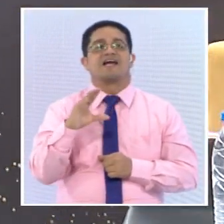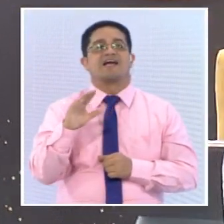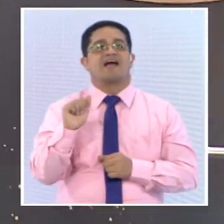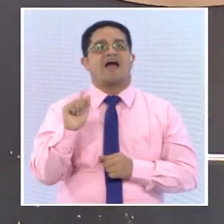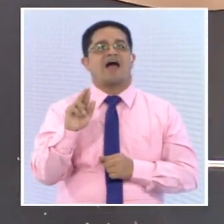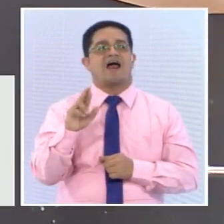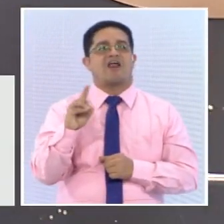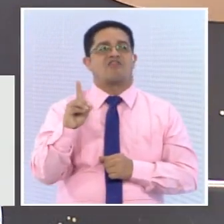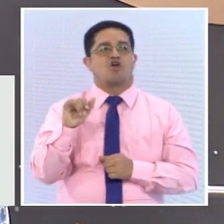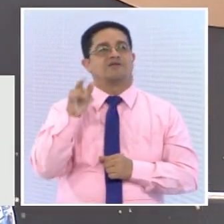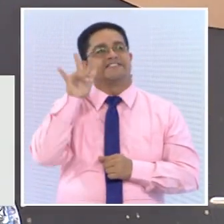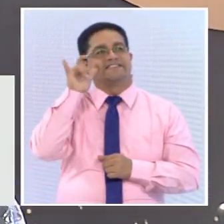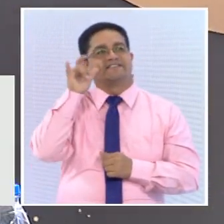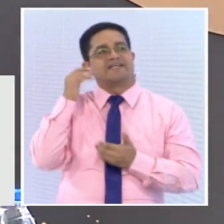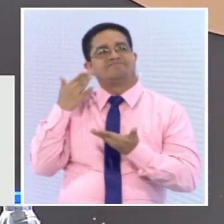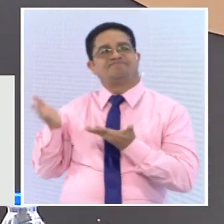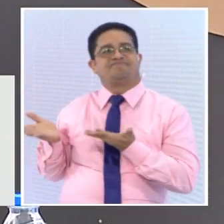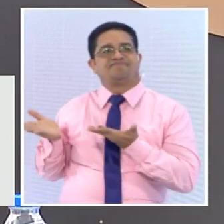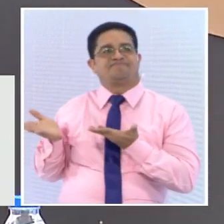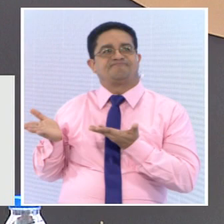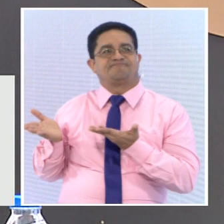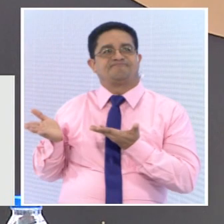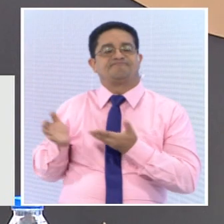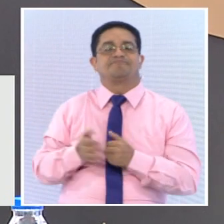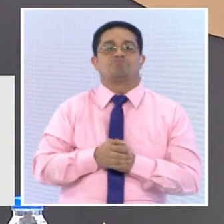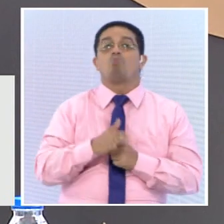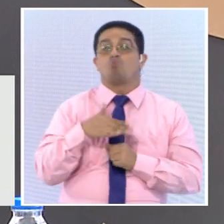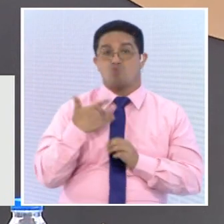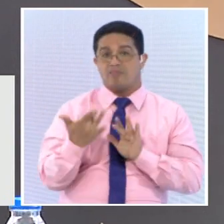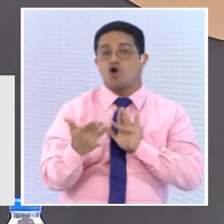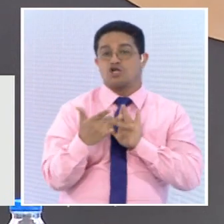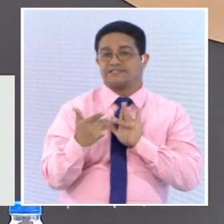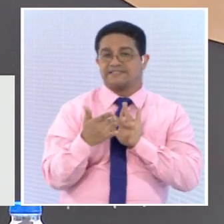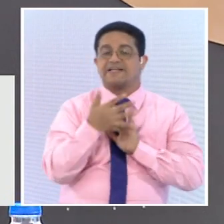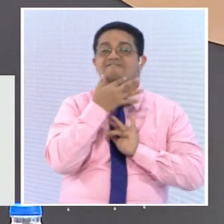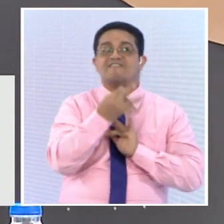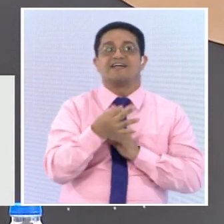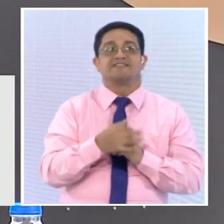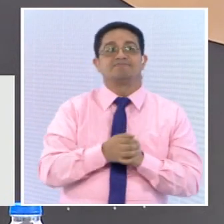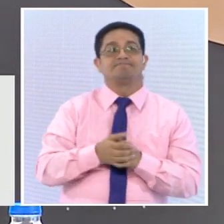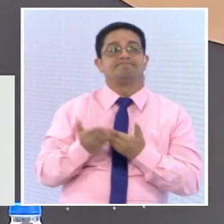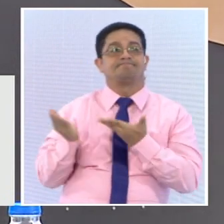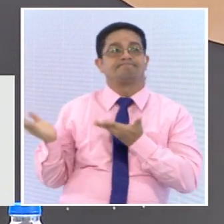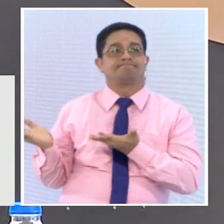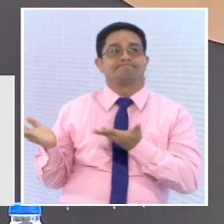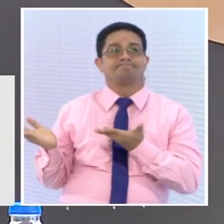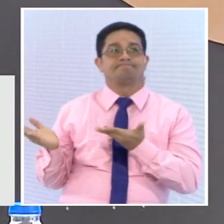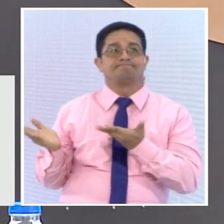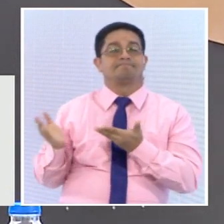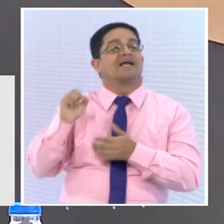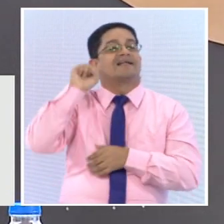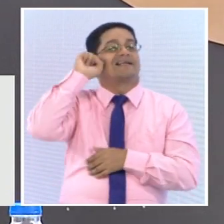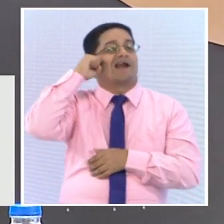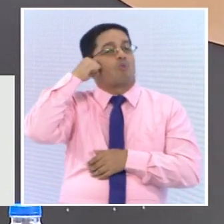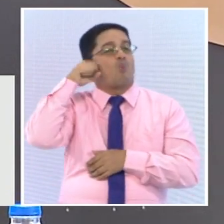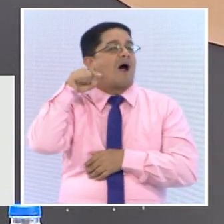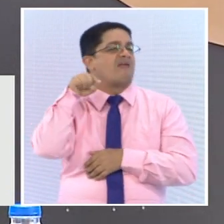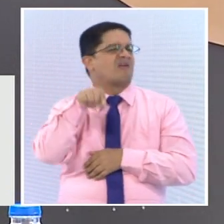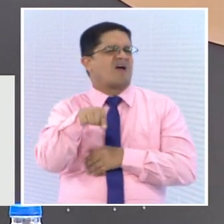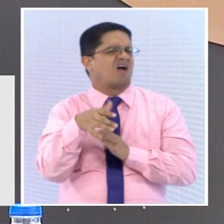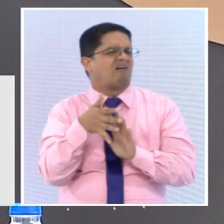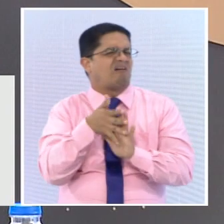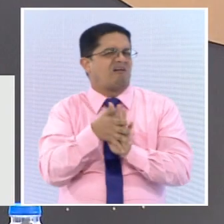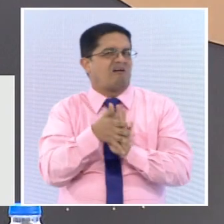todo, en el Instagram, en la página web, pueden contactarnos fácilmente, no tenemos sino Cardioaguiar. Y recuerda que esto va más allá